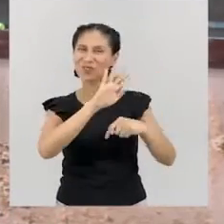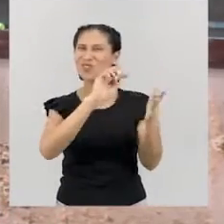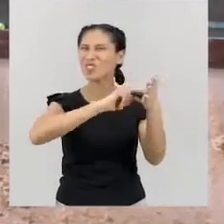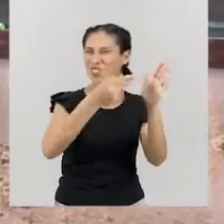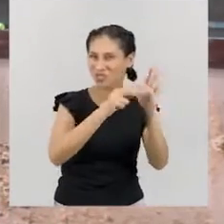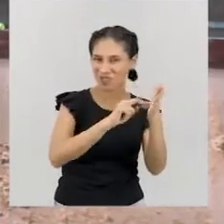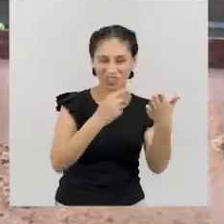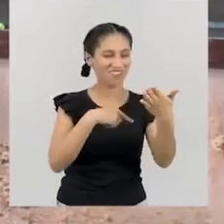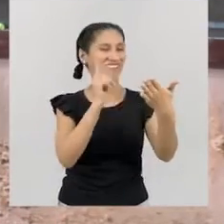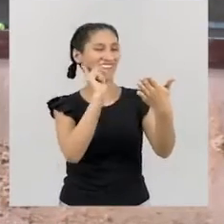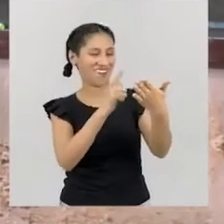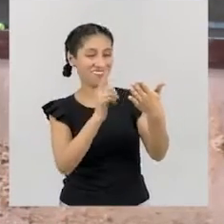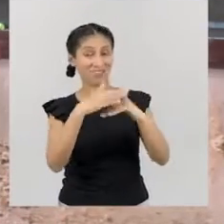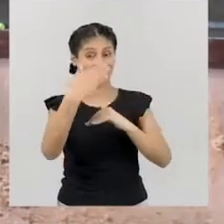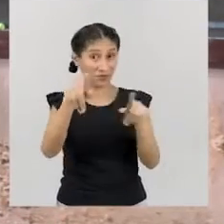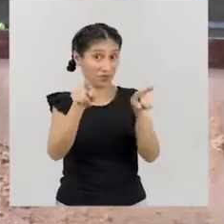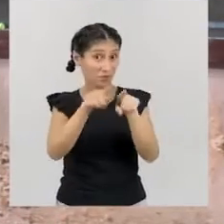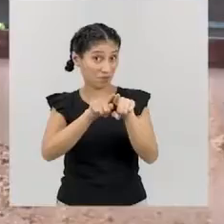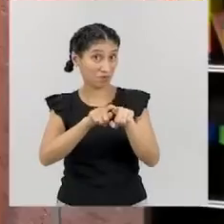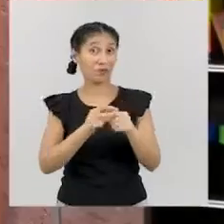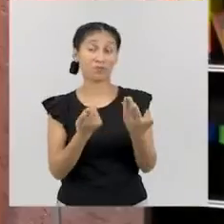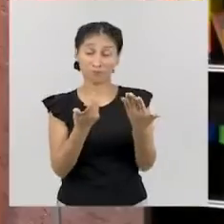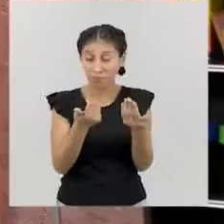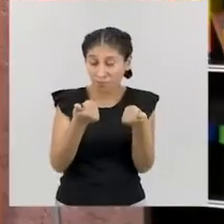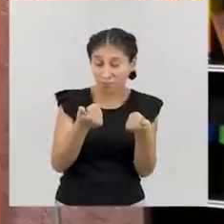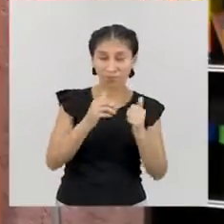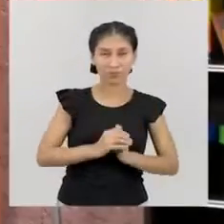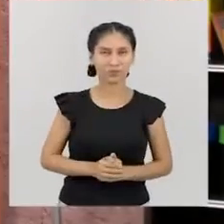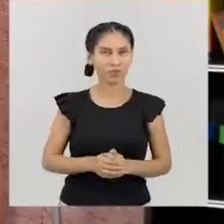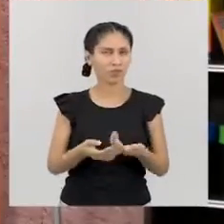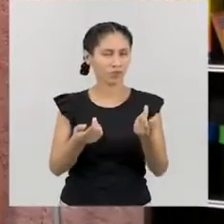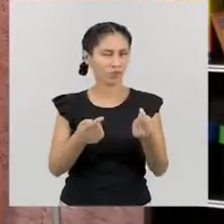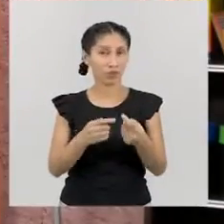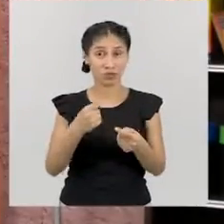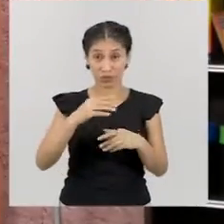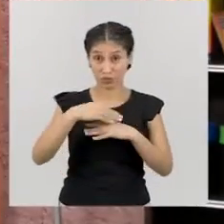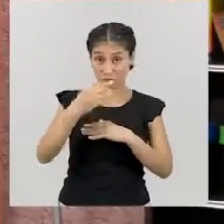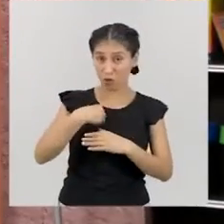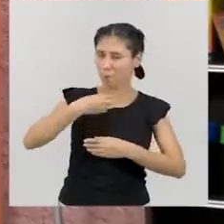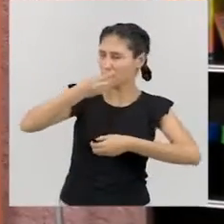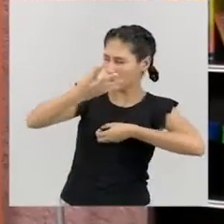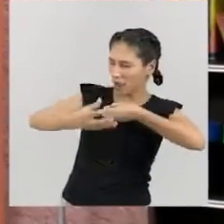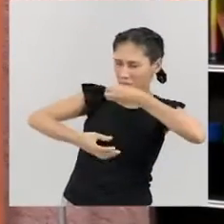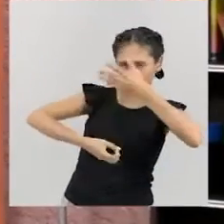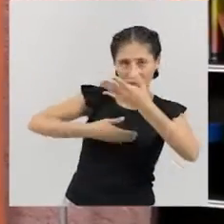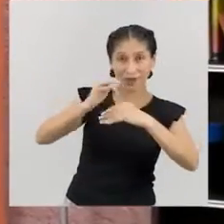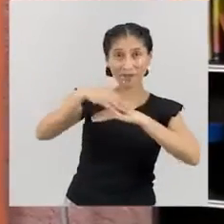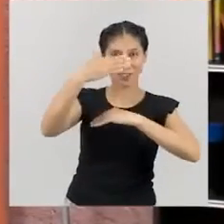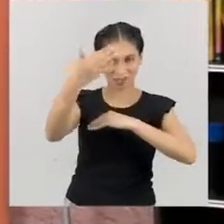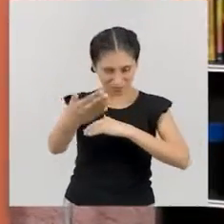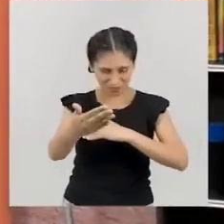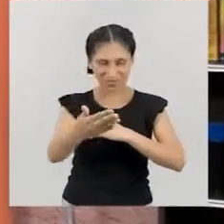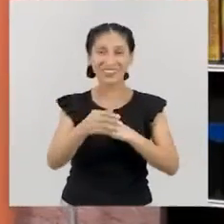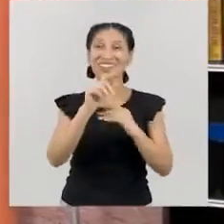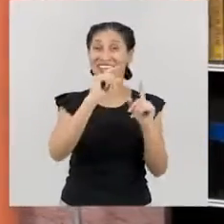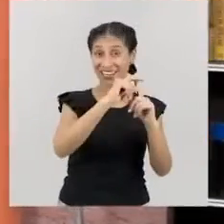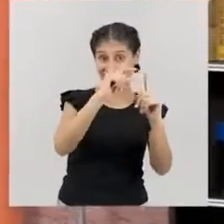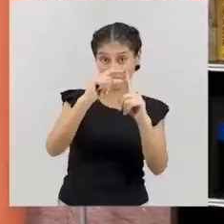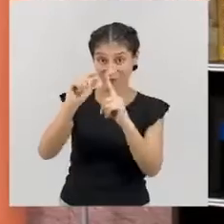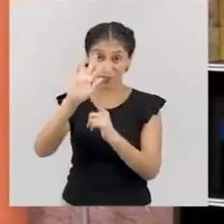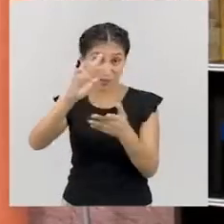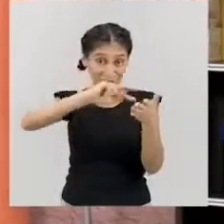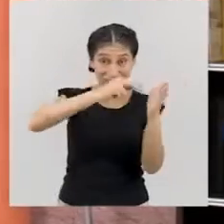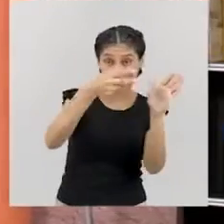sentí que las ideas no estaban completas. Así es, Cori. Cuando ordené las palabras del texto y aclaré los significados